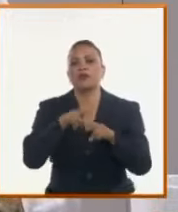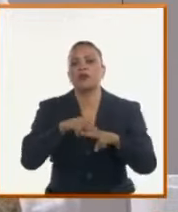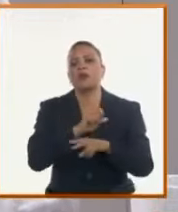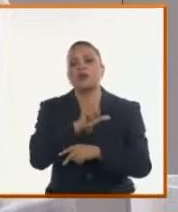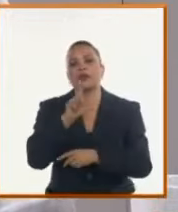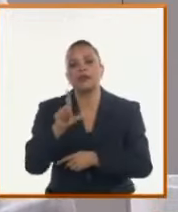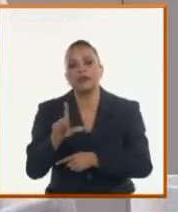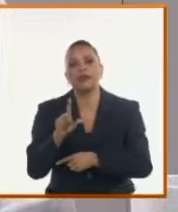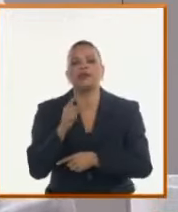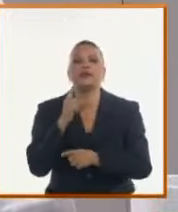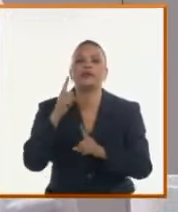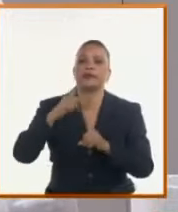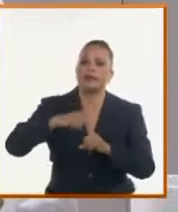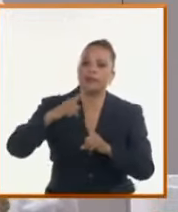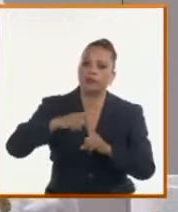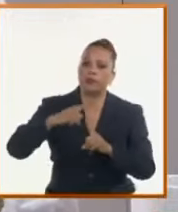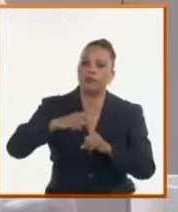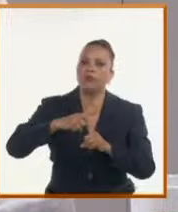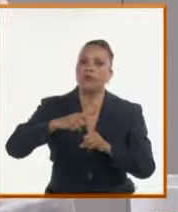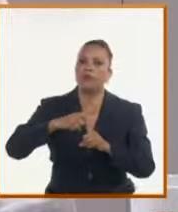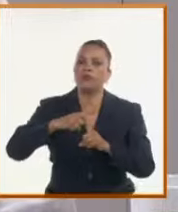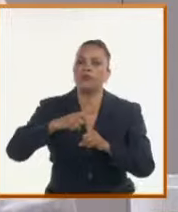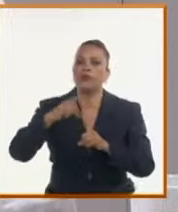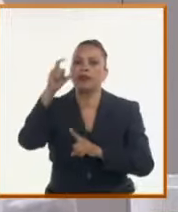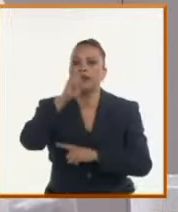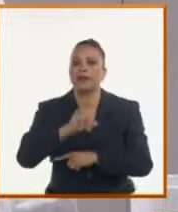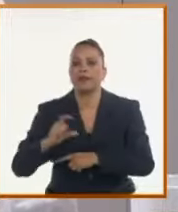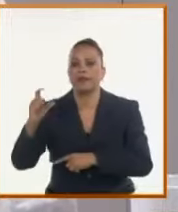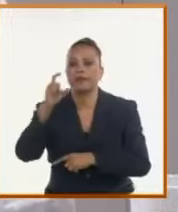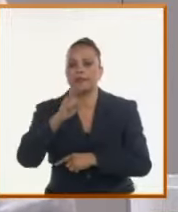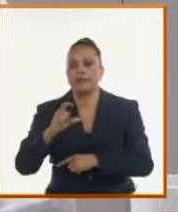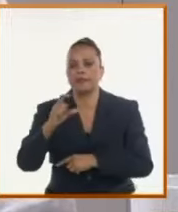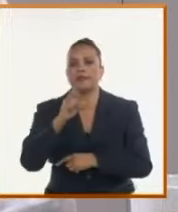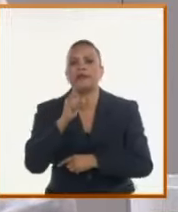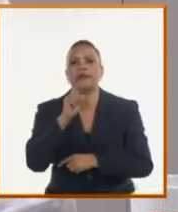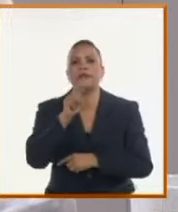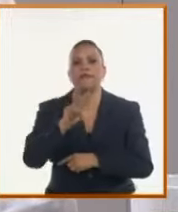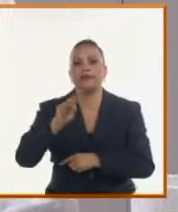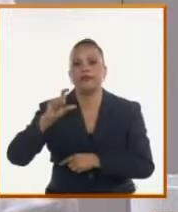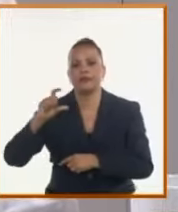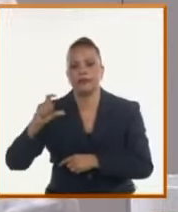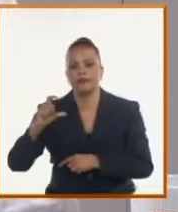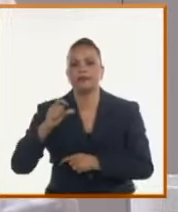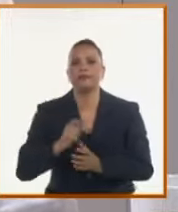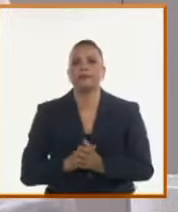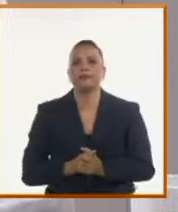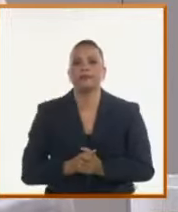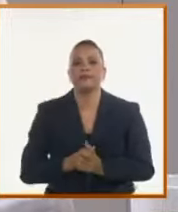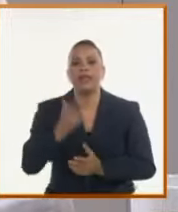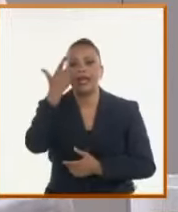de las tunas de Camagüey villaclara Artemisa que también se